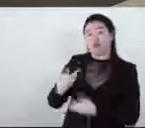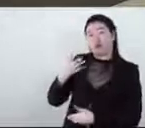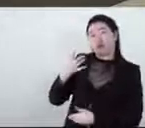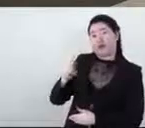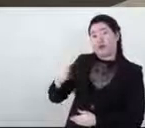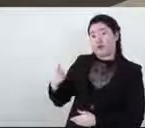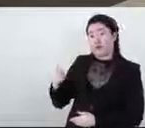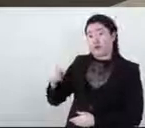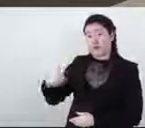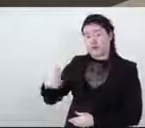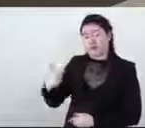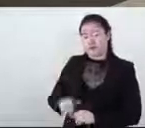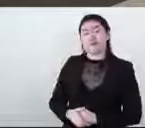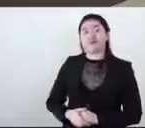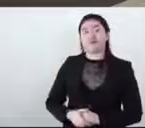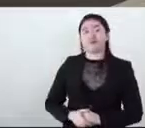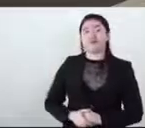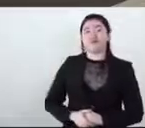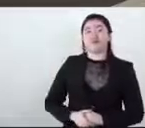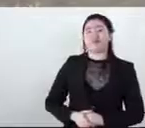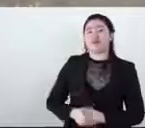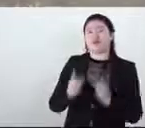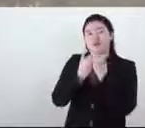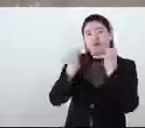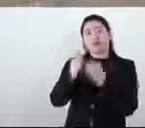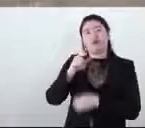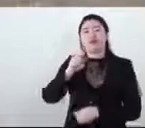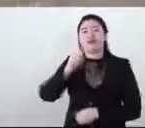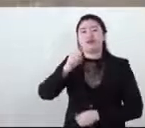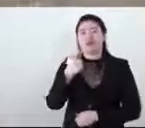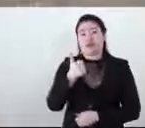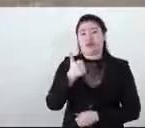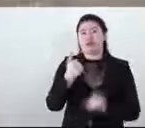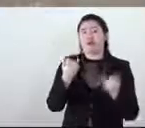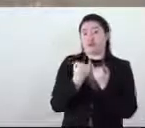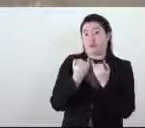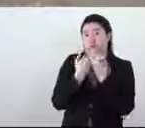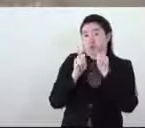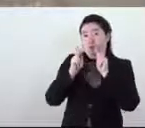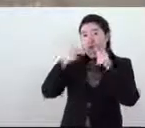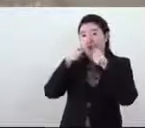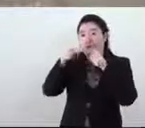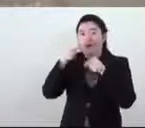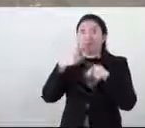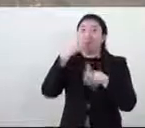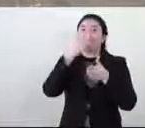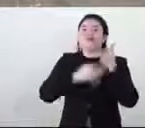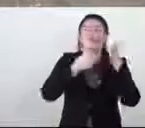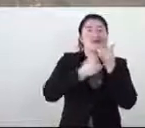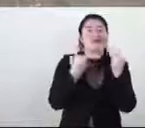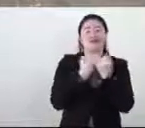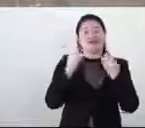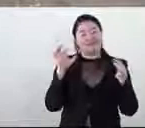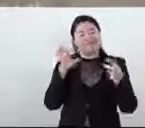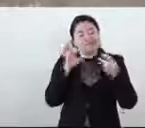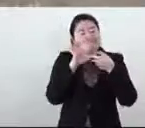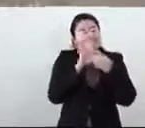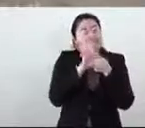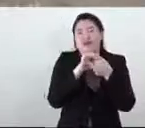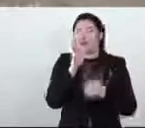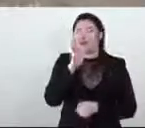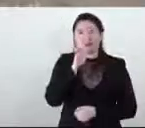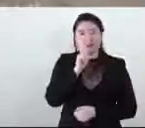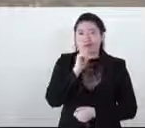trave T6, girder, trave puente. Soldadura no concluida en la junta de la sección trave T6 y trave puente.